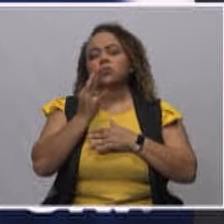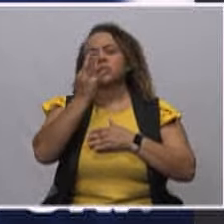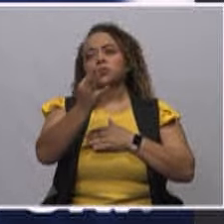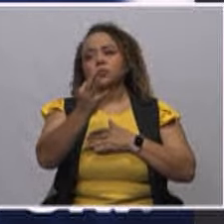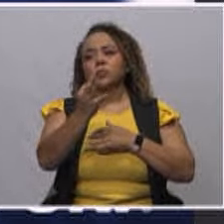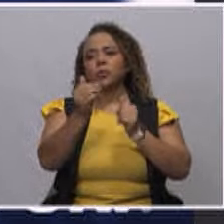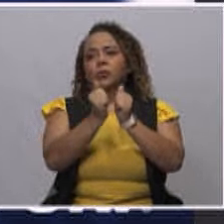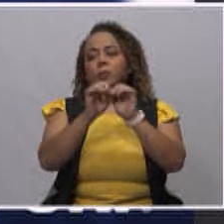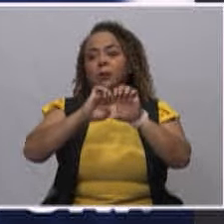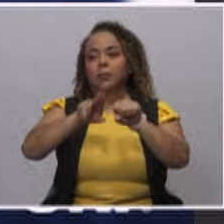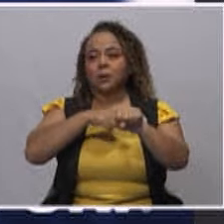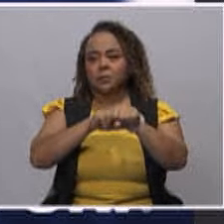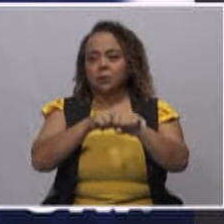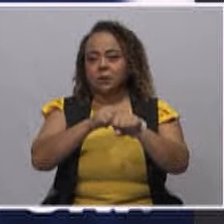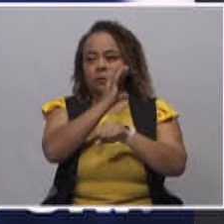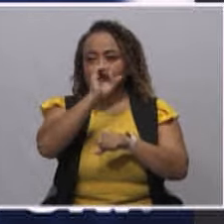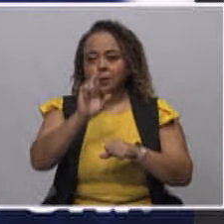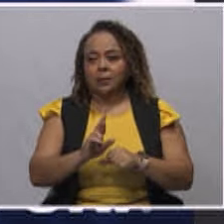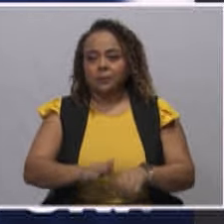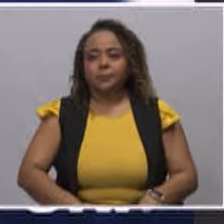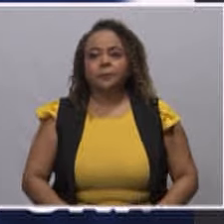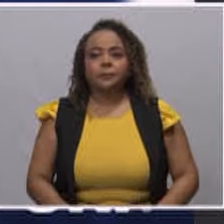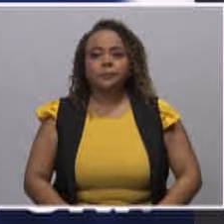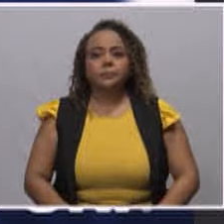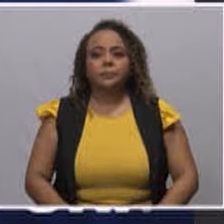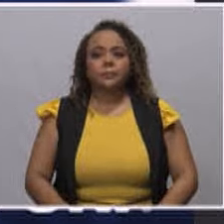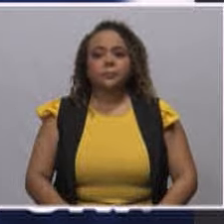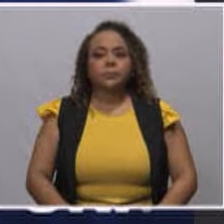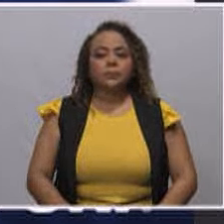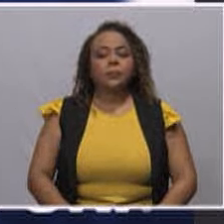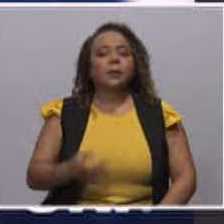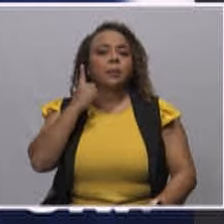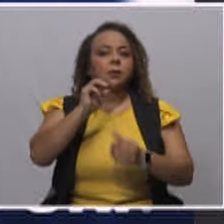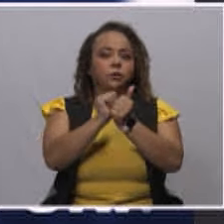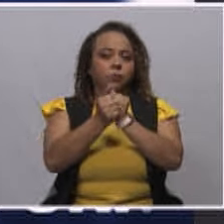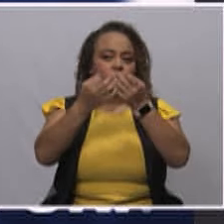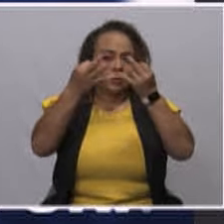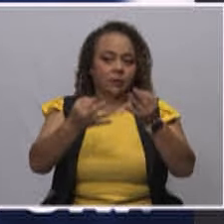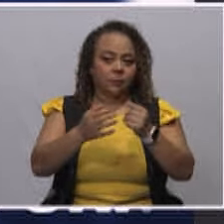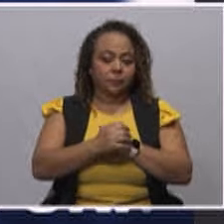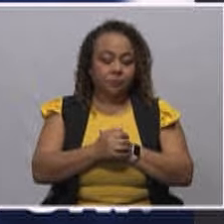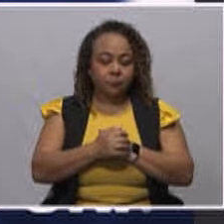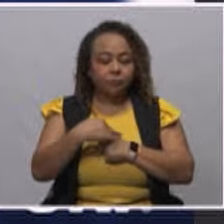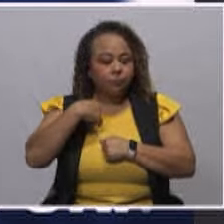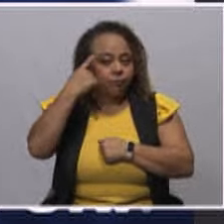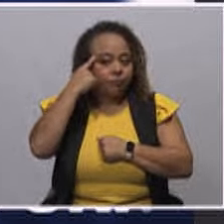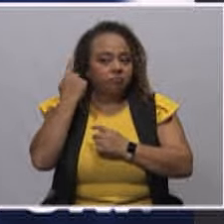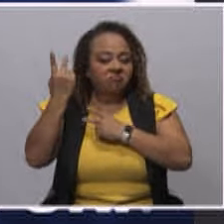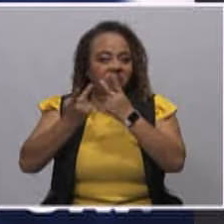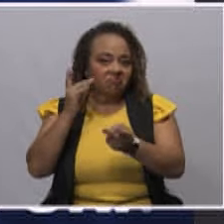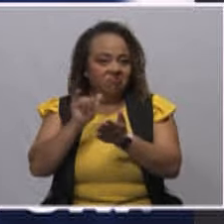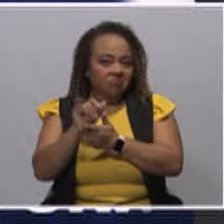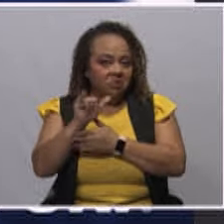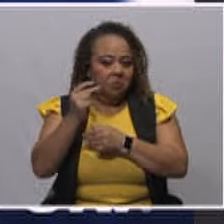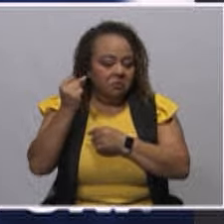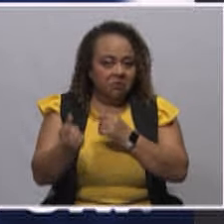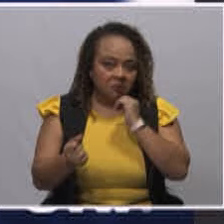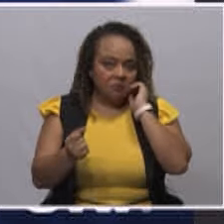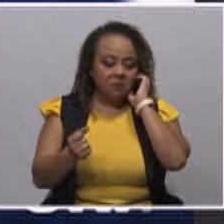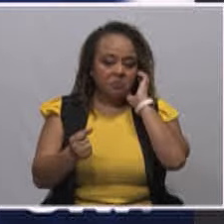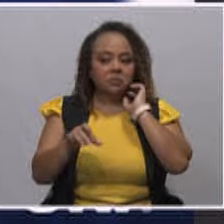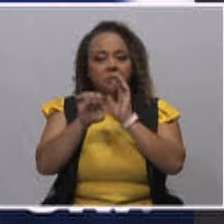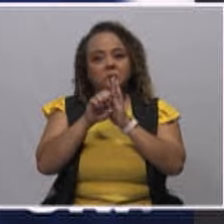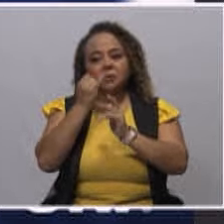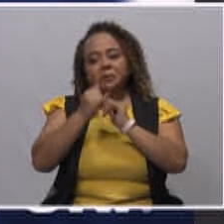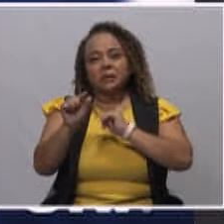con la selección mayor de Costa Rica más que todo torneos oficiales Me parece que cuando sean visitas así como muy rápidas por ejemplo la del